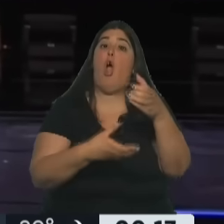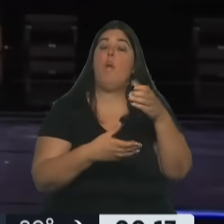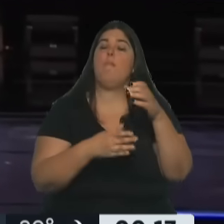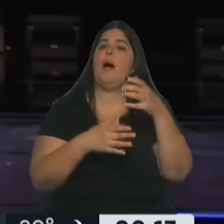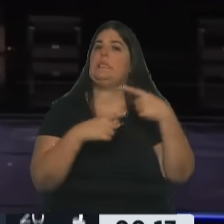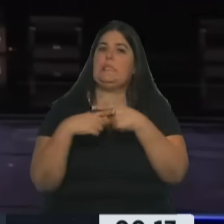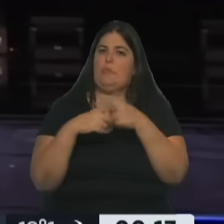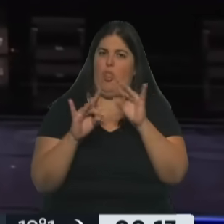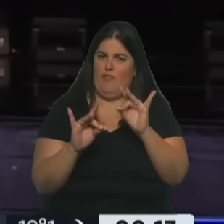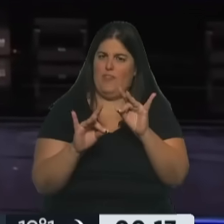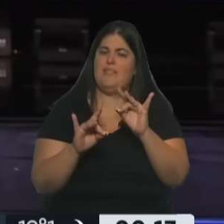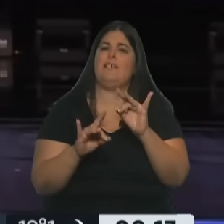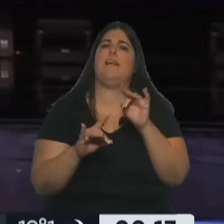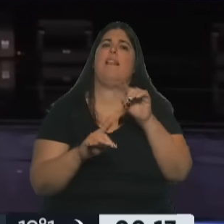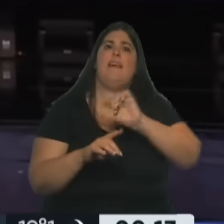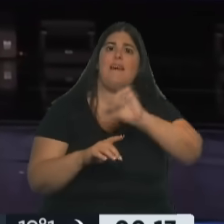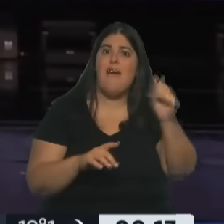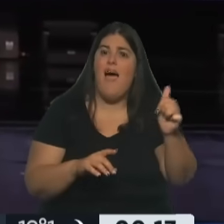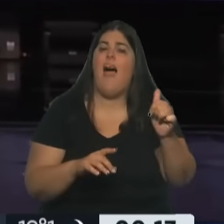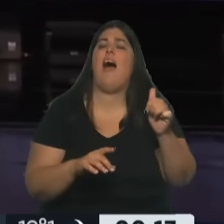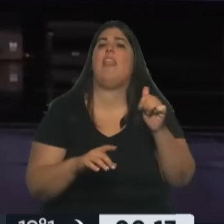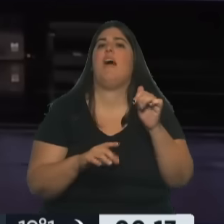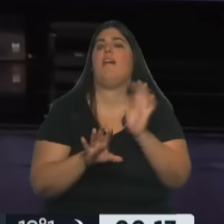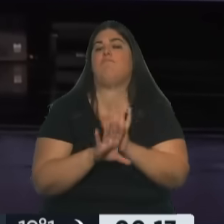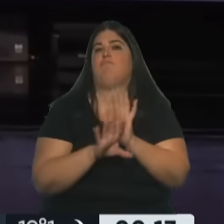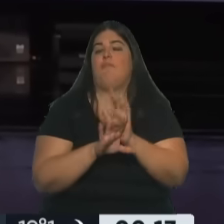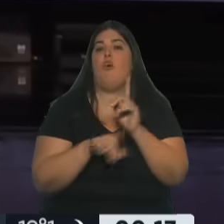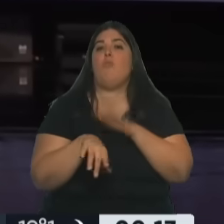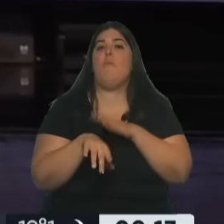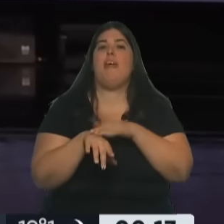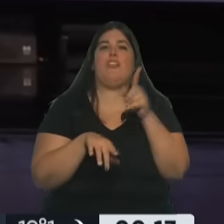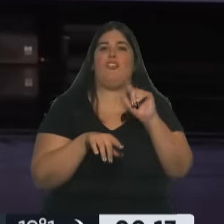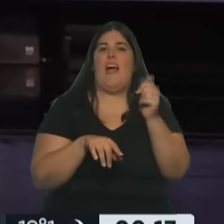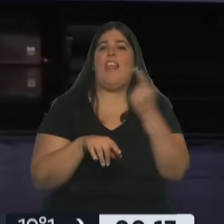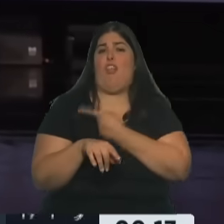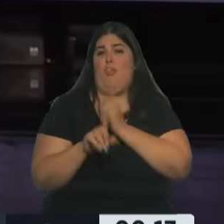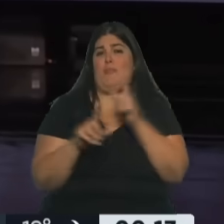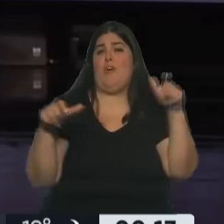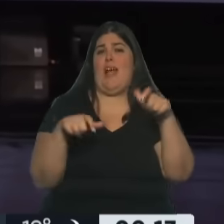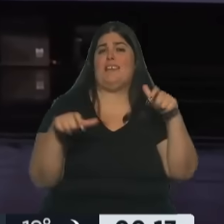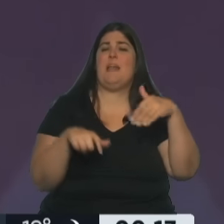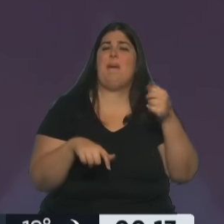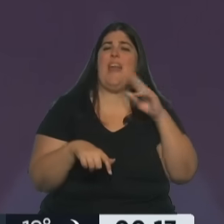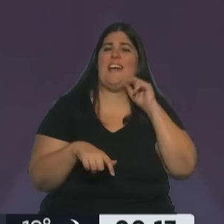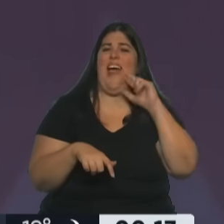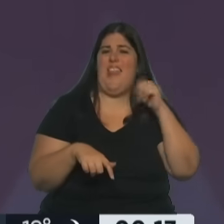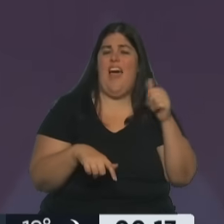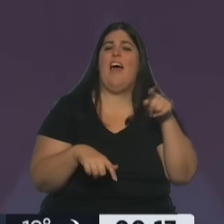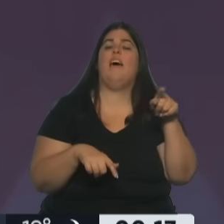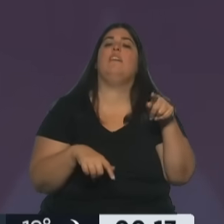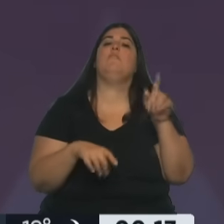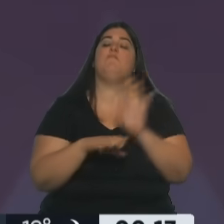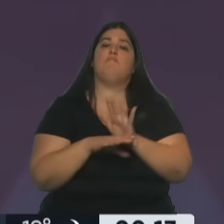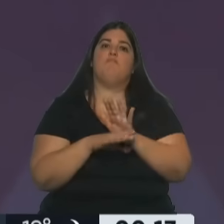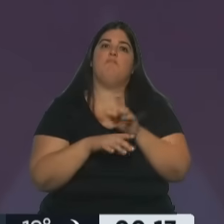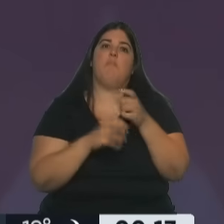Y bueno, haberla ganado, con todo el condimento de haberla ganado en el Maracaná, y bueno, fue el inicio de una buena